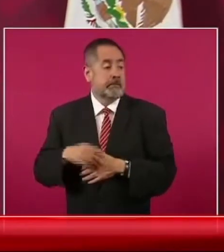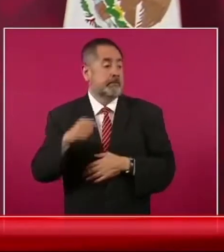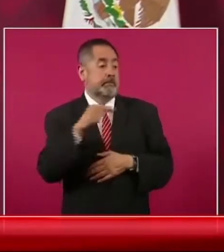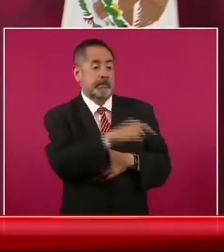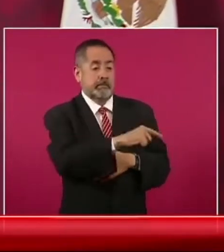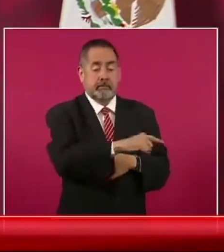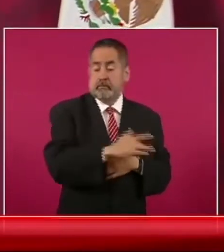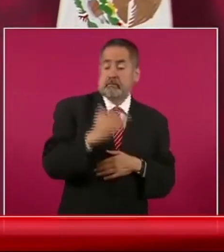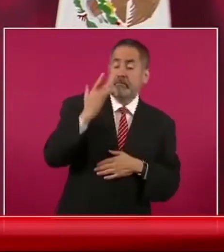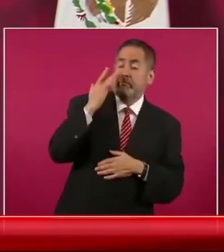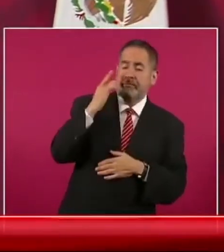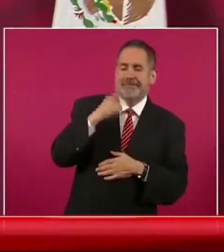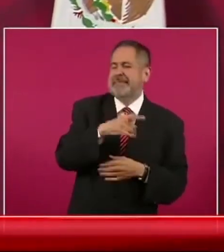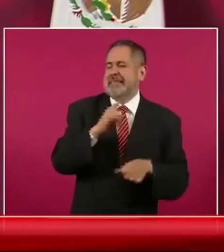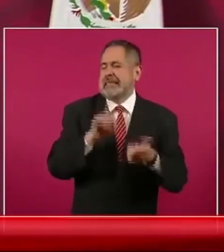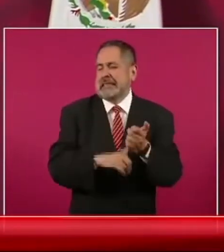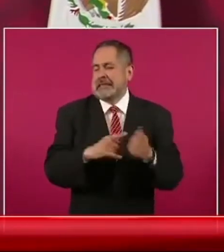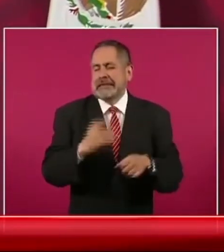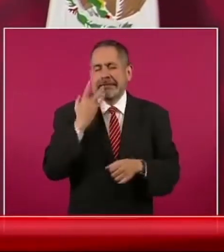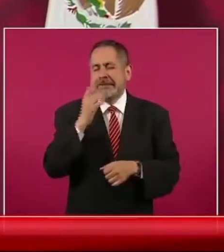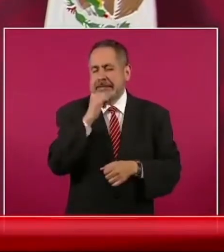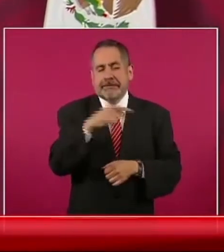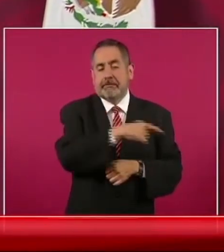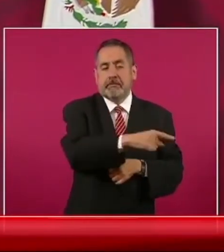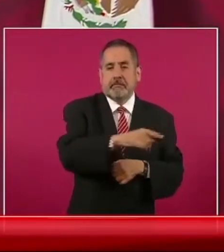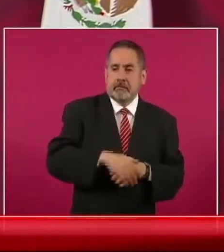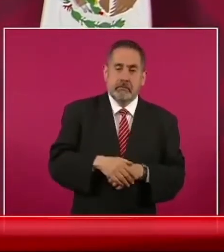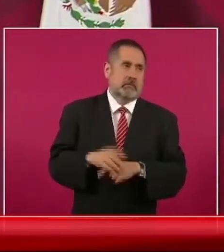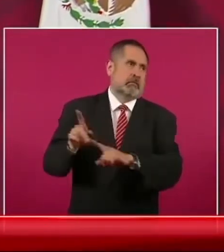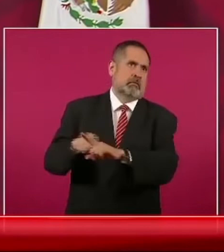Asís se burlan